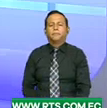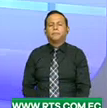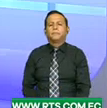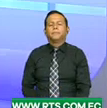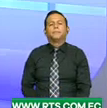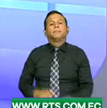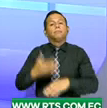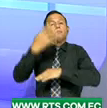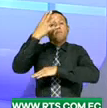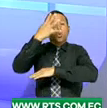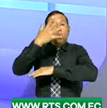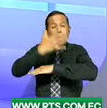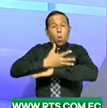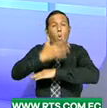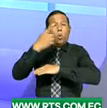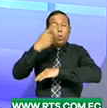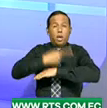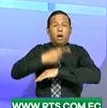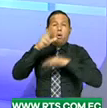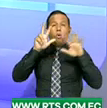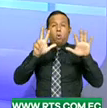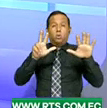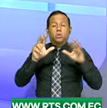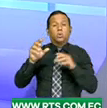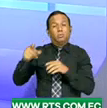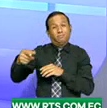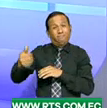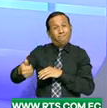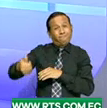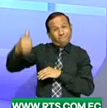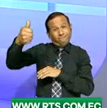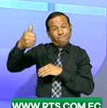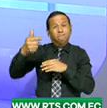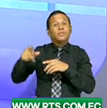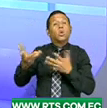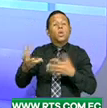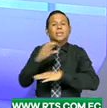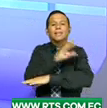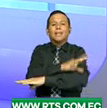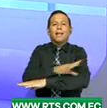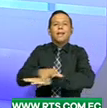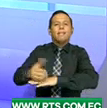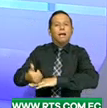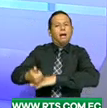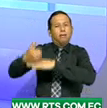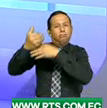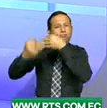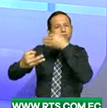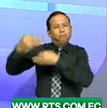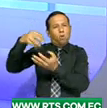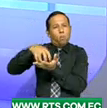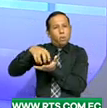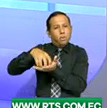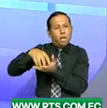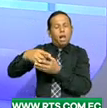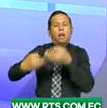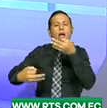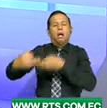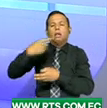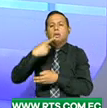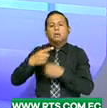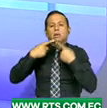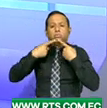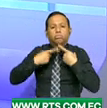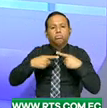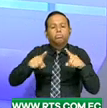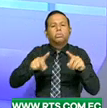En 8 días, los jueces de la sala multicompetente de la Corte de Justicia de Santa Elena darán a conocer la sentencia a la apelación de